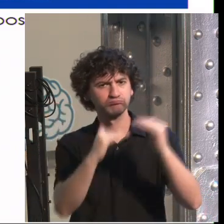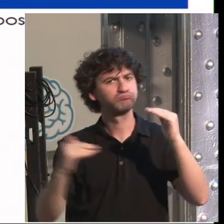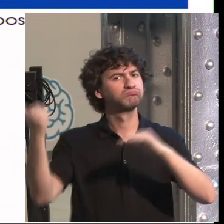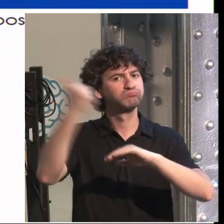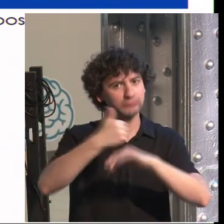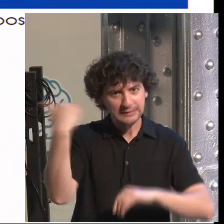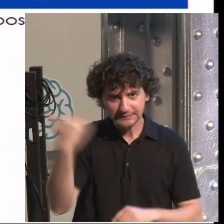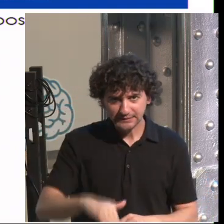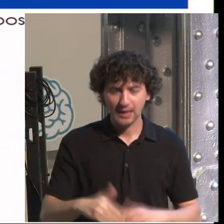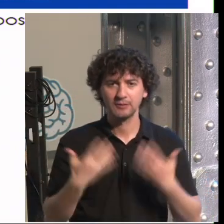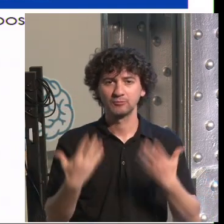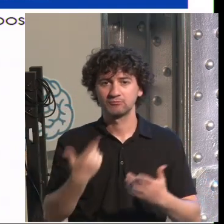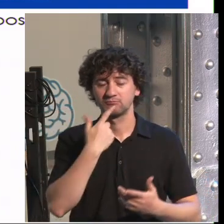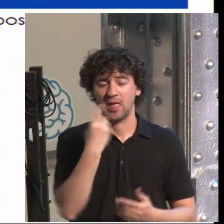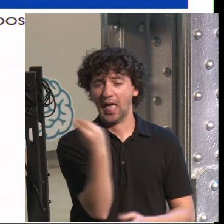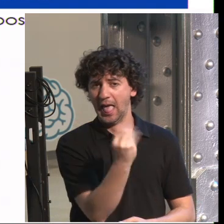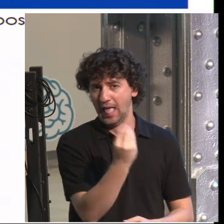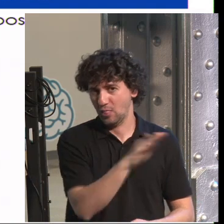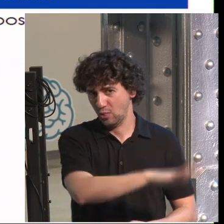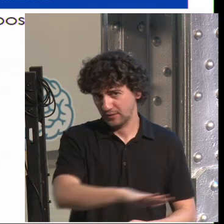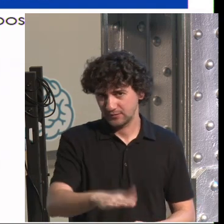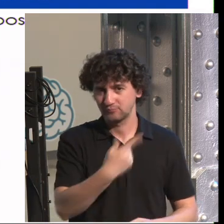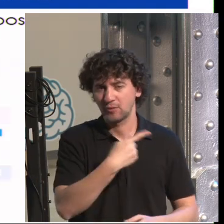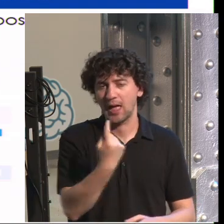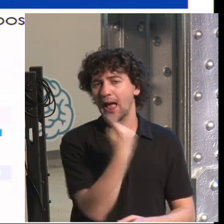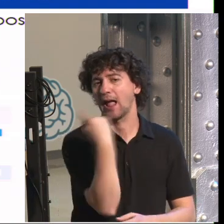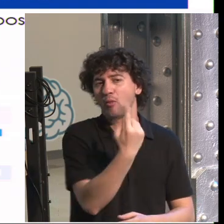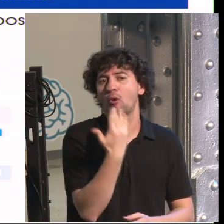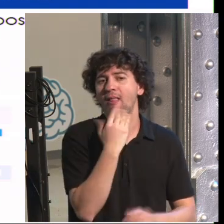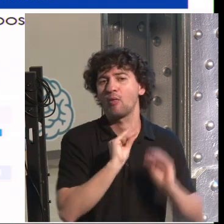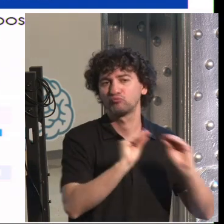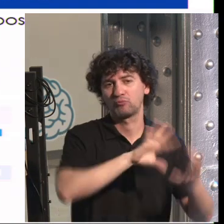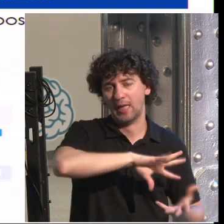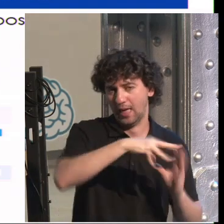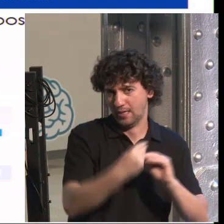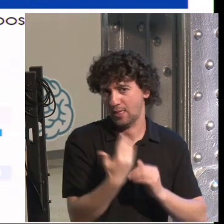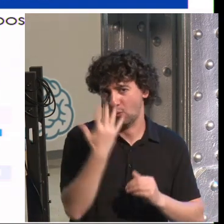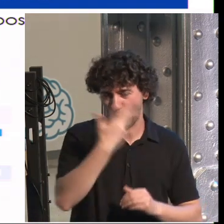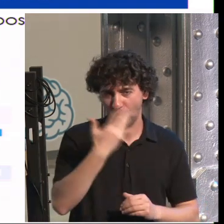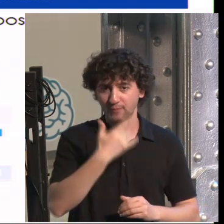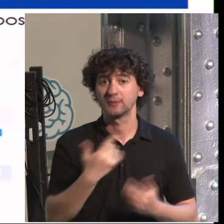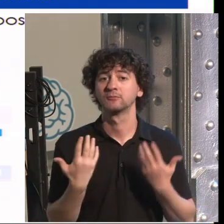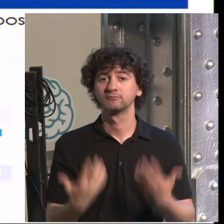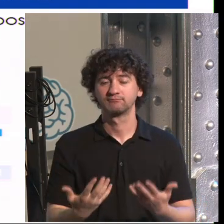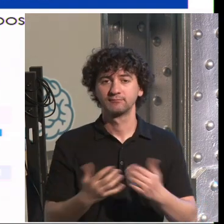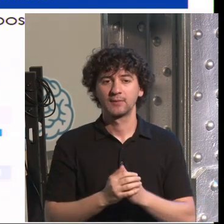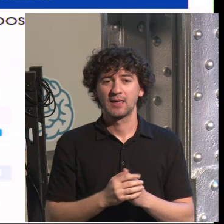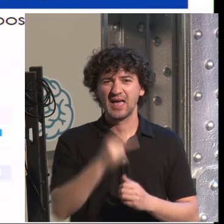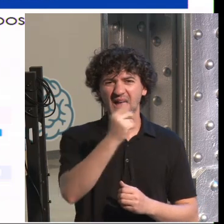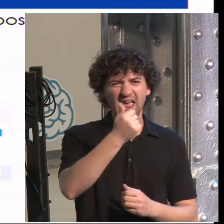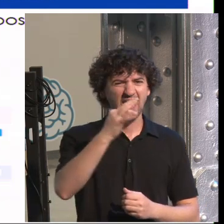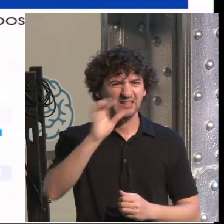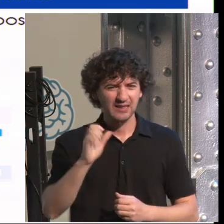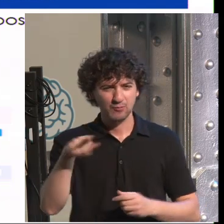todos tienen su personalidad y su conocimiento en función de la edad. Y probablemente uno del que hayáis oído hablar es Stay